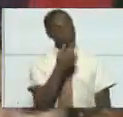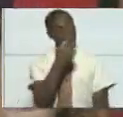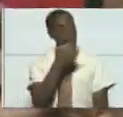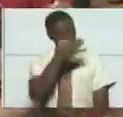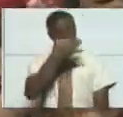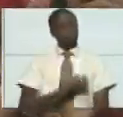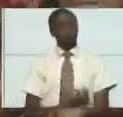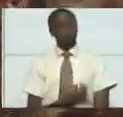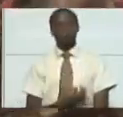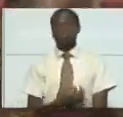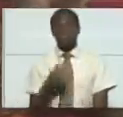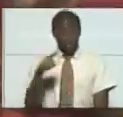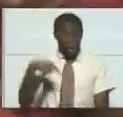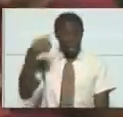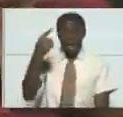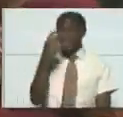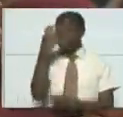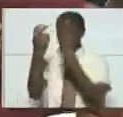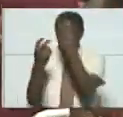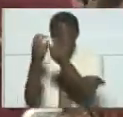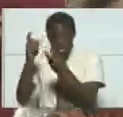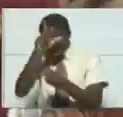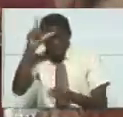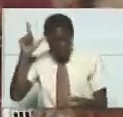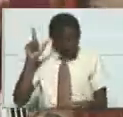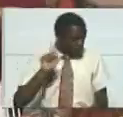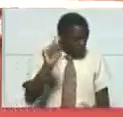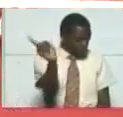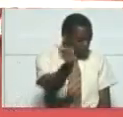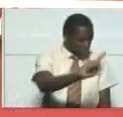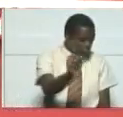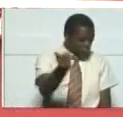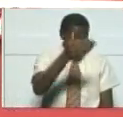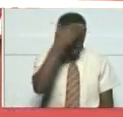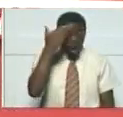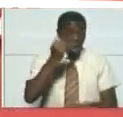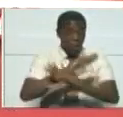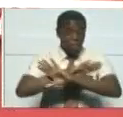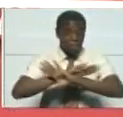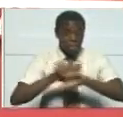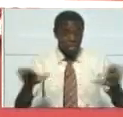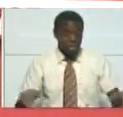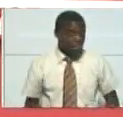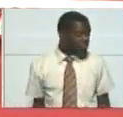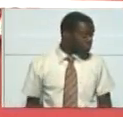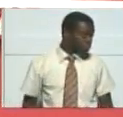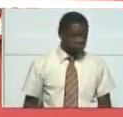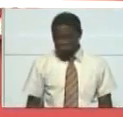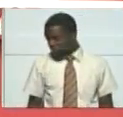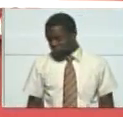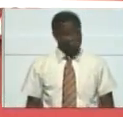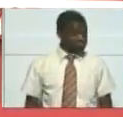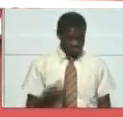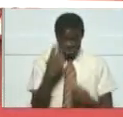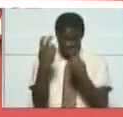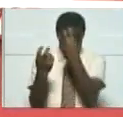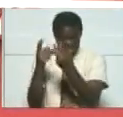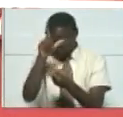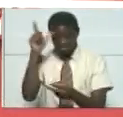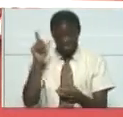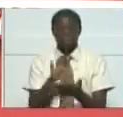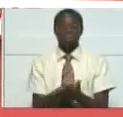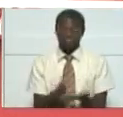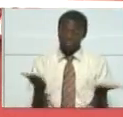hay visita para Leopoldo López mañana Olvídate del tango que mi camarada Gardel desafortunadamente ya no está sigamos